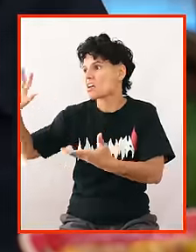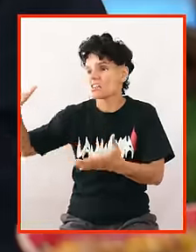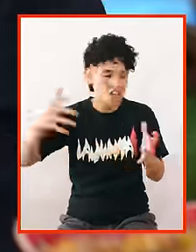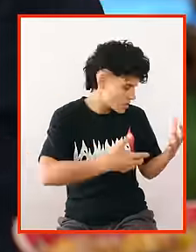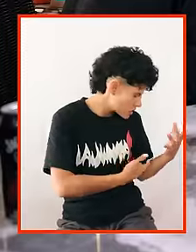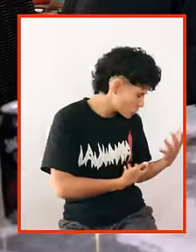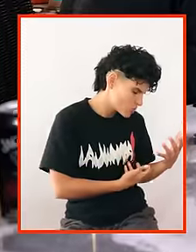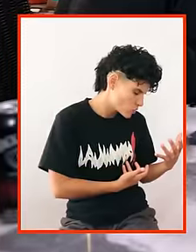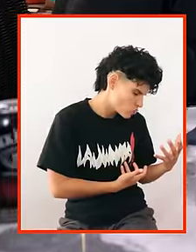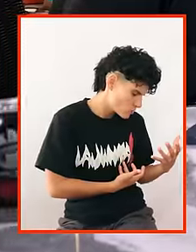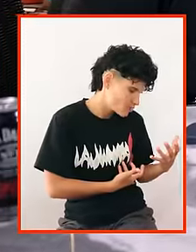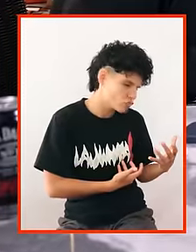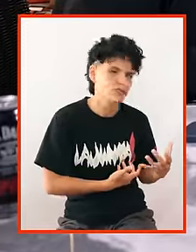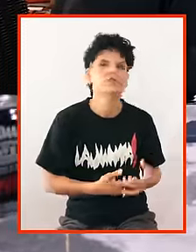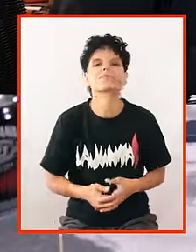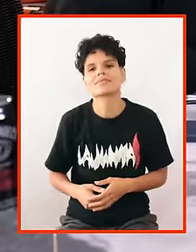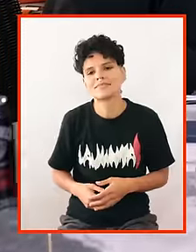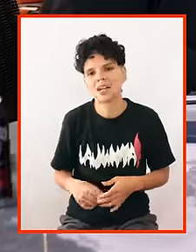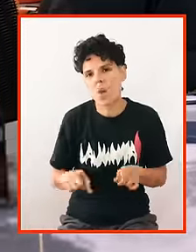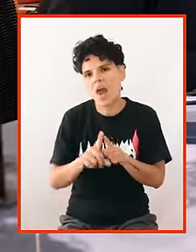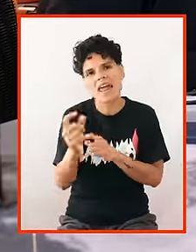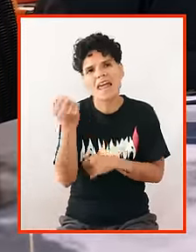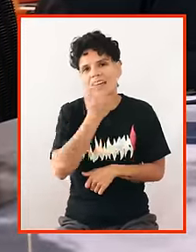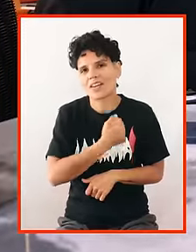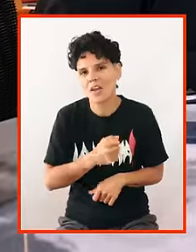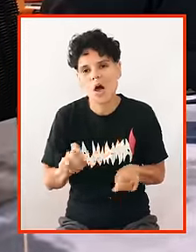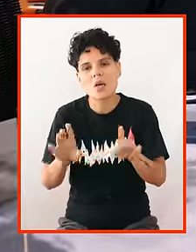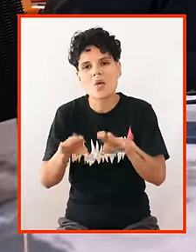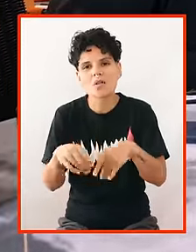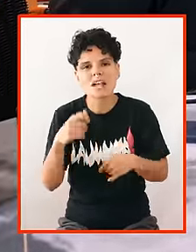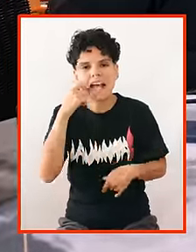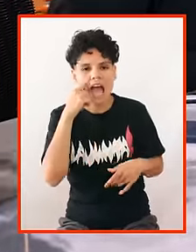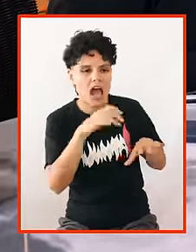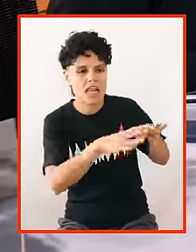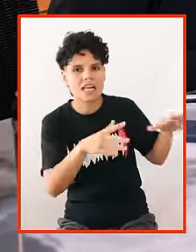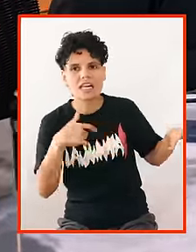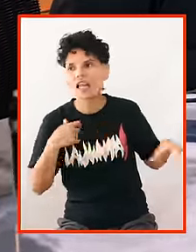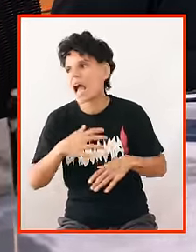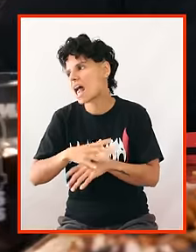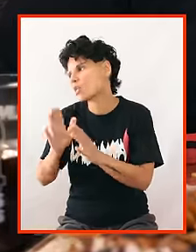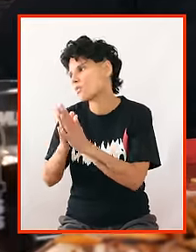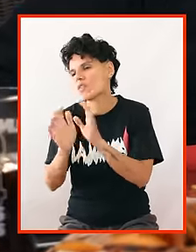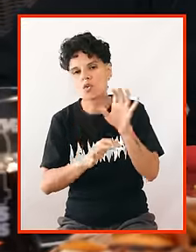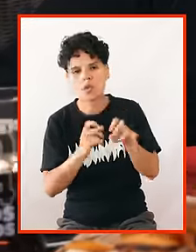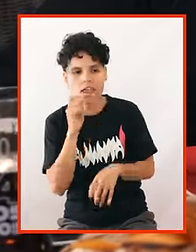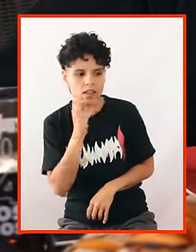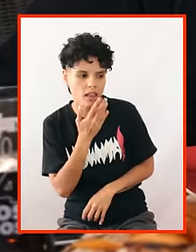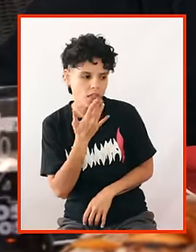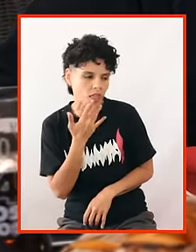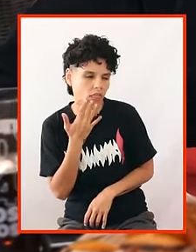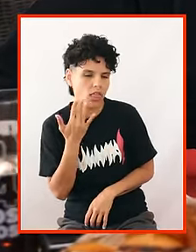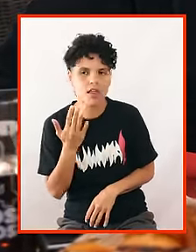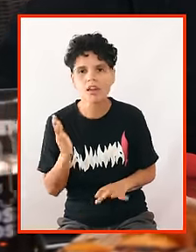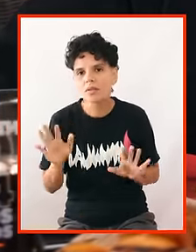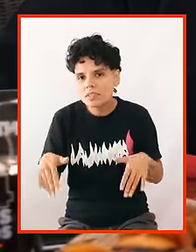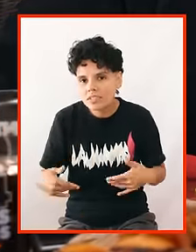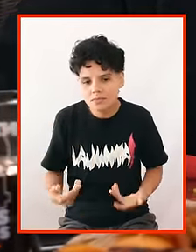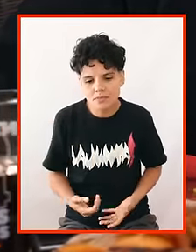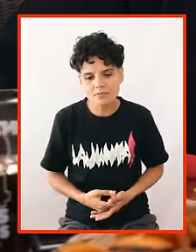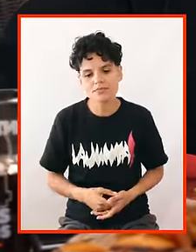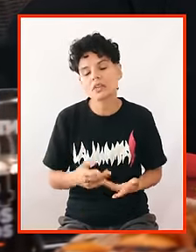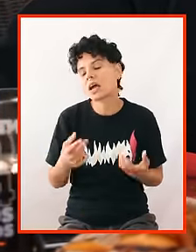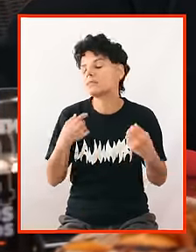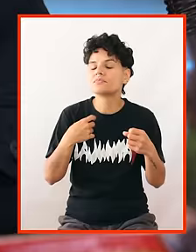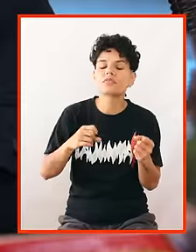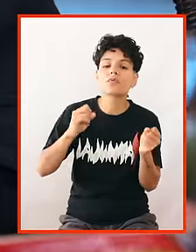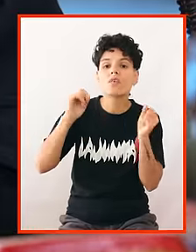hay que disimular. Una equivocación garrafal. El gato cuidando la carnicería. Muy pequeño tema, muy de acuerdo.